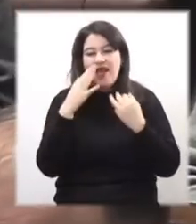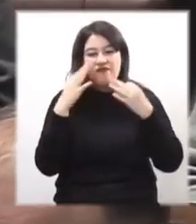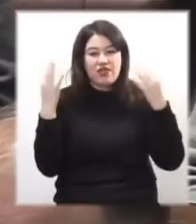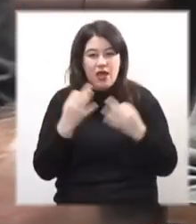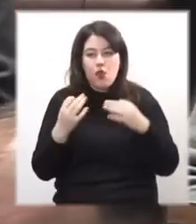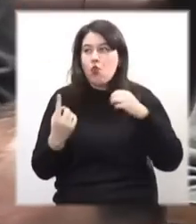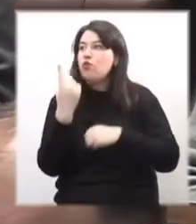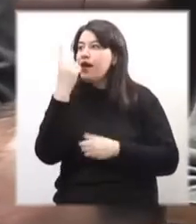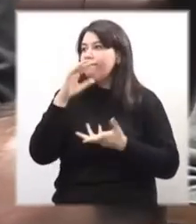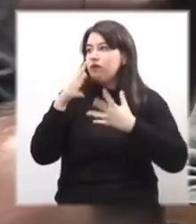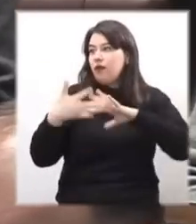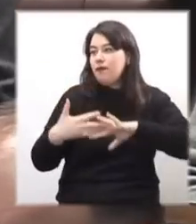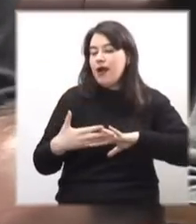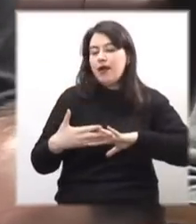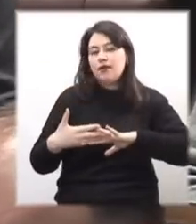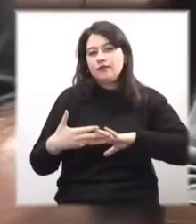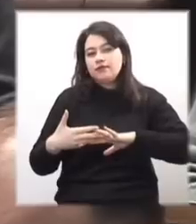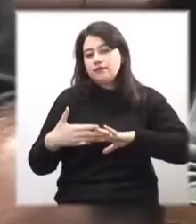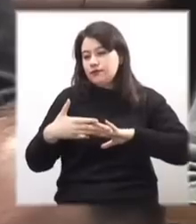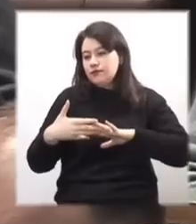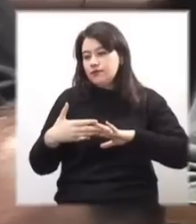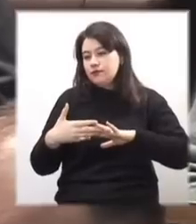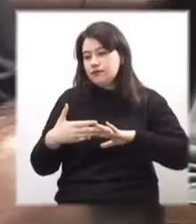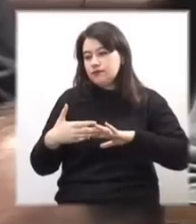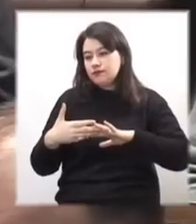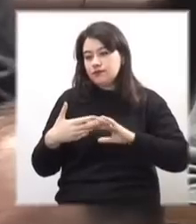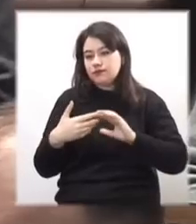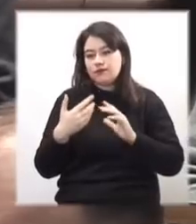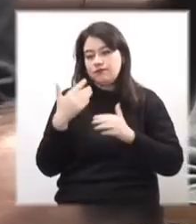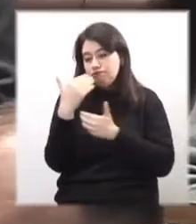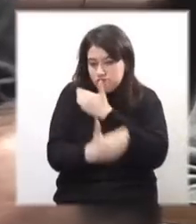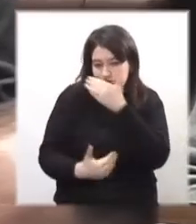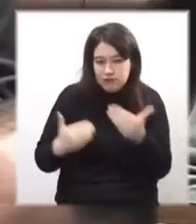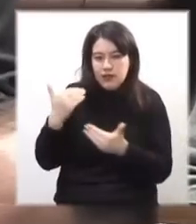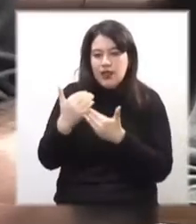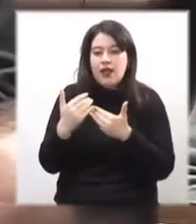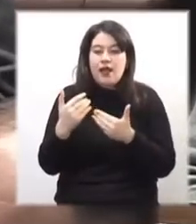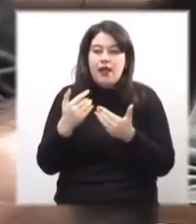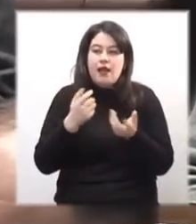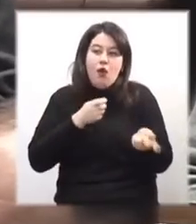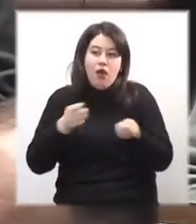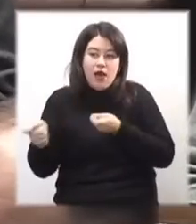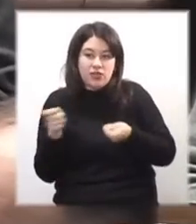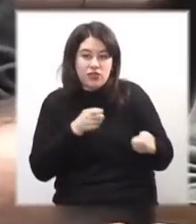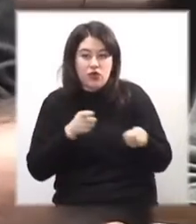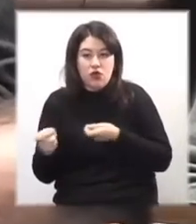serán una de las herramientas para transitar el último año de gestión del gobierno en materia de seguridad pública.